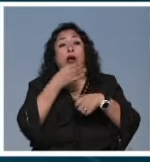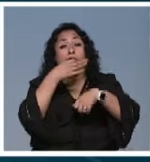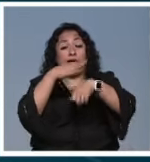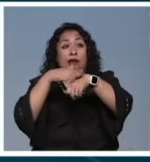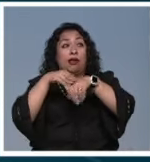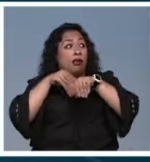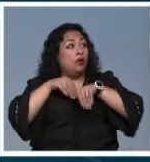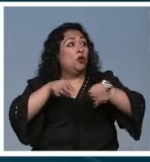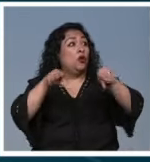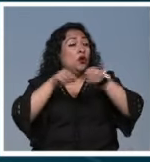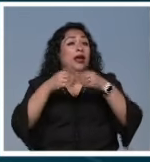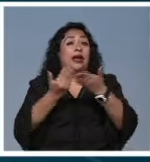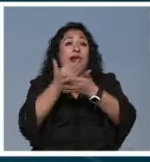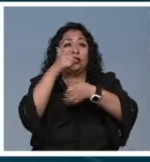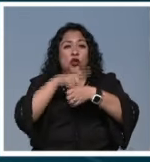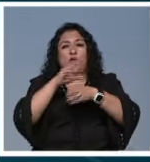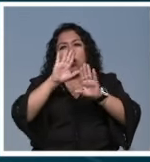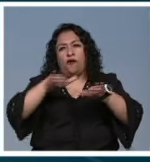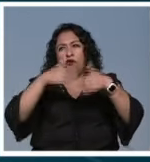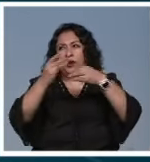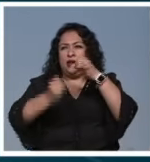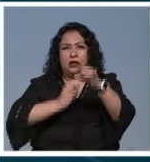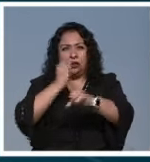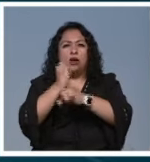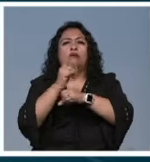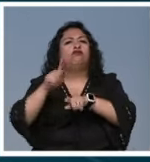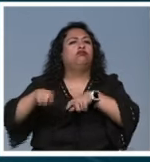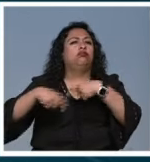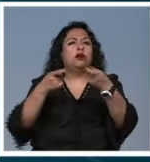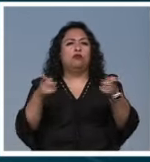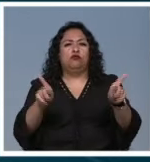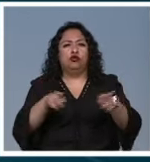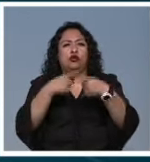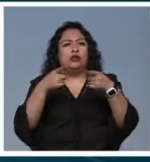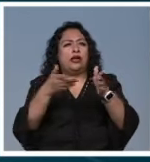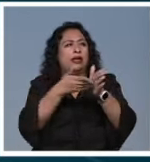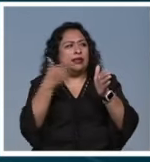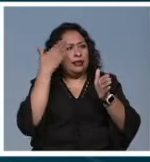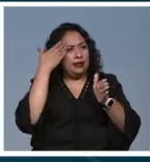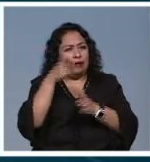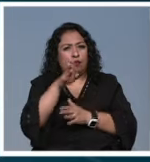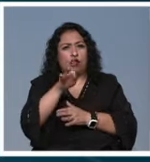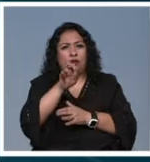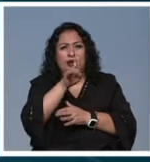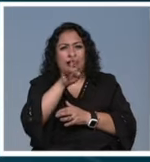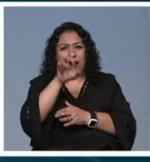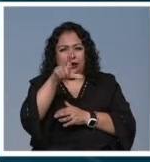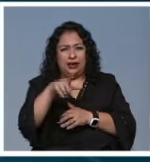de difundir nacional e internacionalmente el legado musical de la época virreinal.